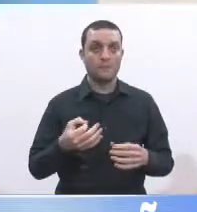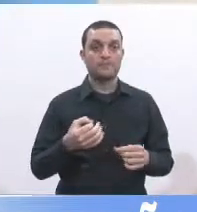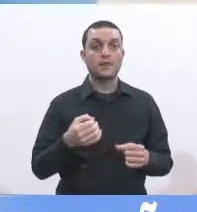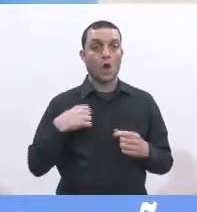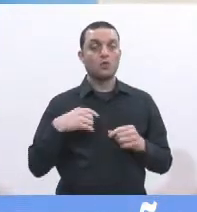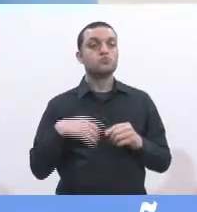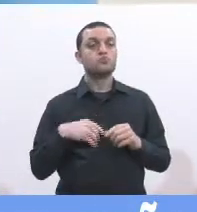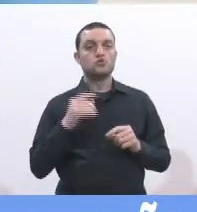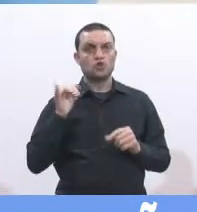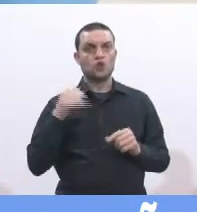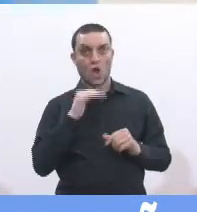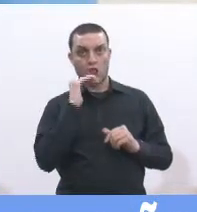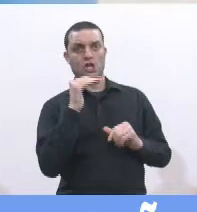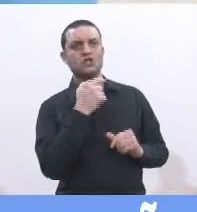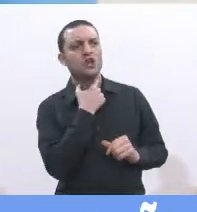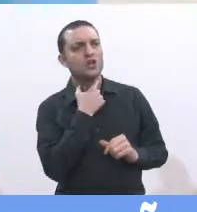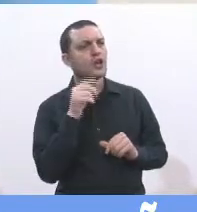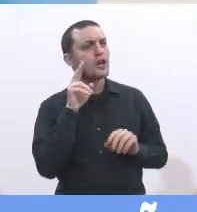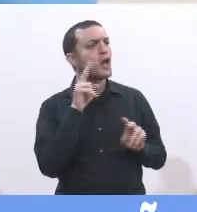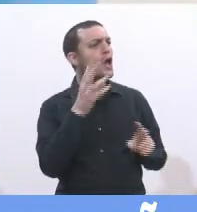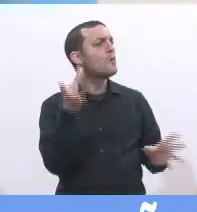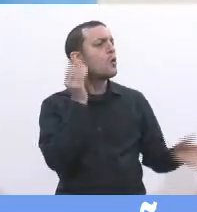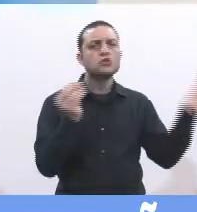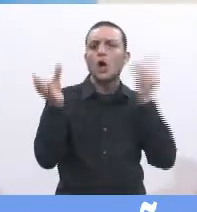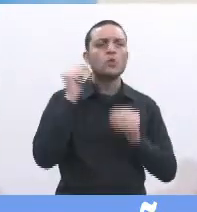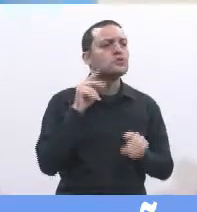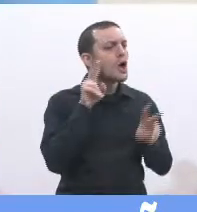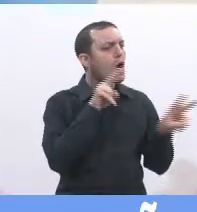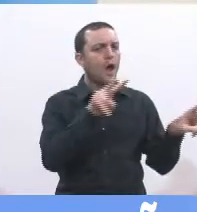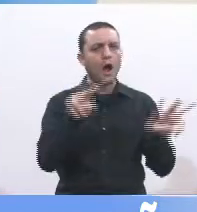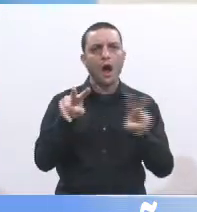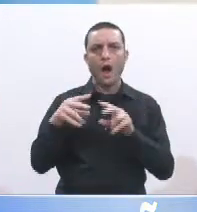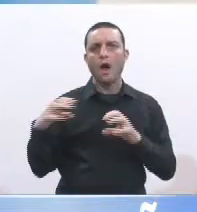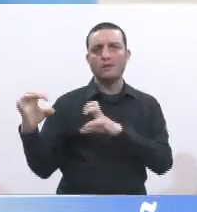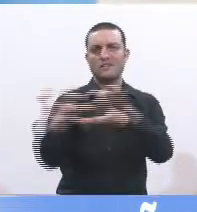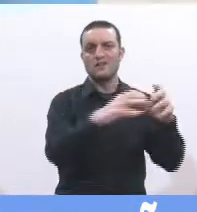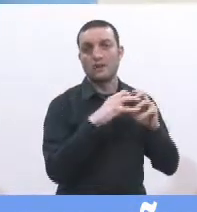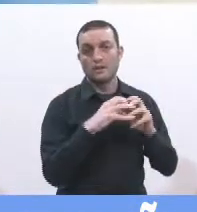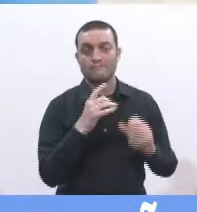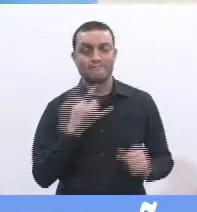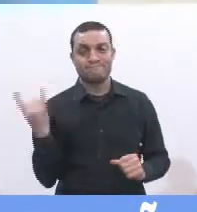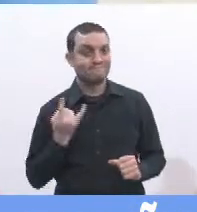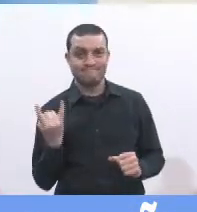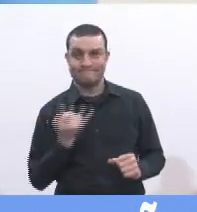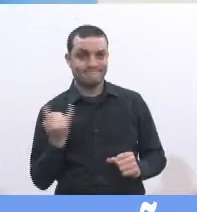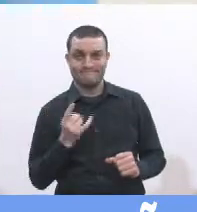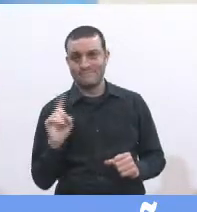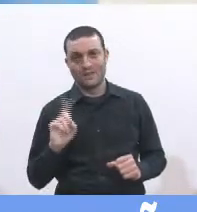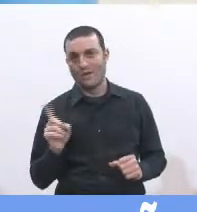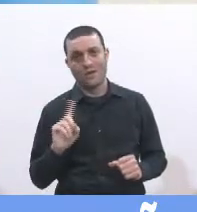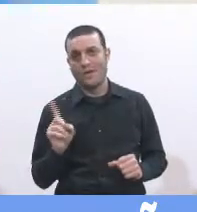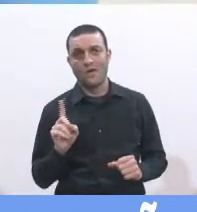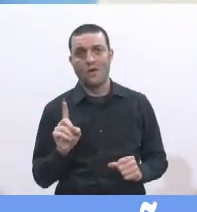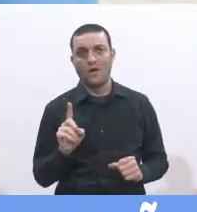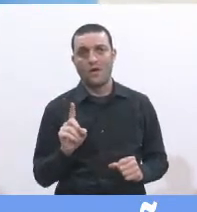soluciones en conjunto. Nos hacen un simulacro de que podemos hablar, nos bajaron 4 expositores, dijeron números